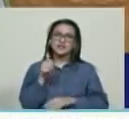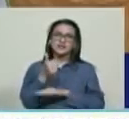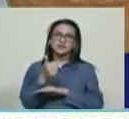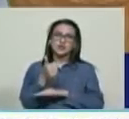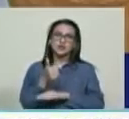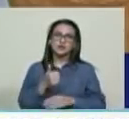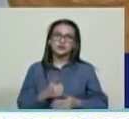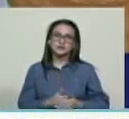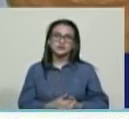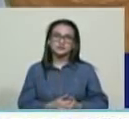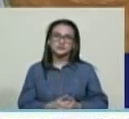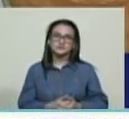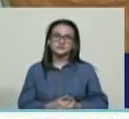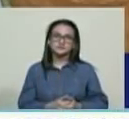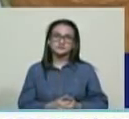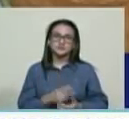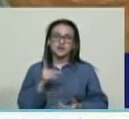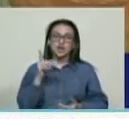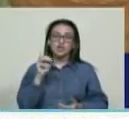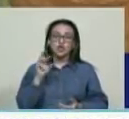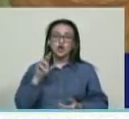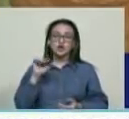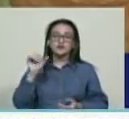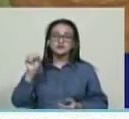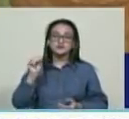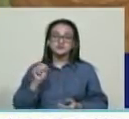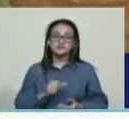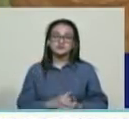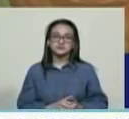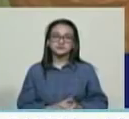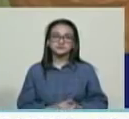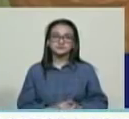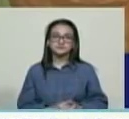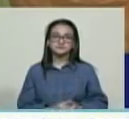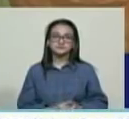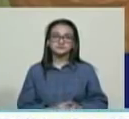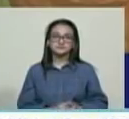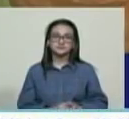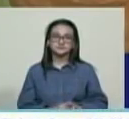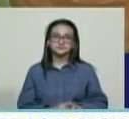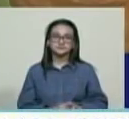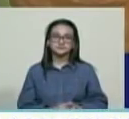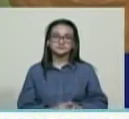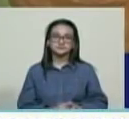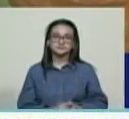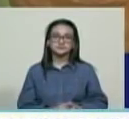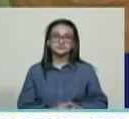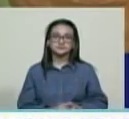Salazar. Doris Salazar. Doris Salazar. Y me ha entregado